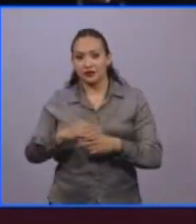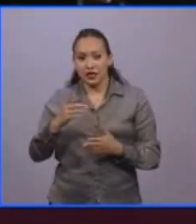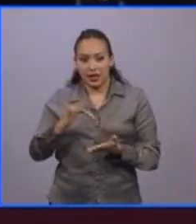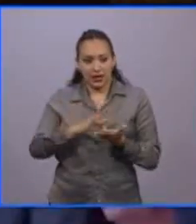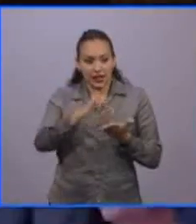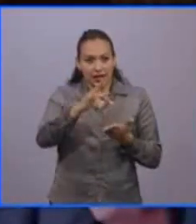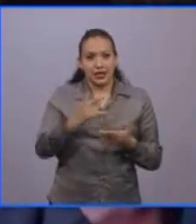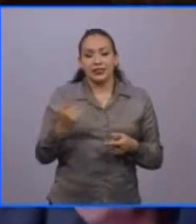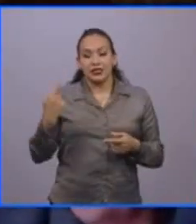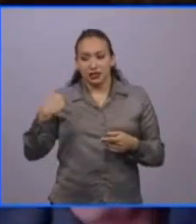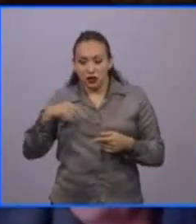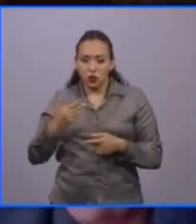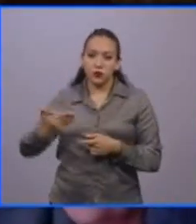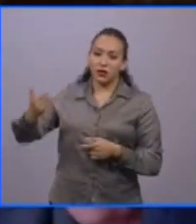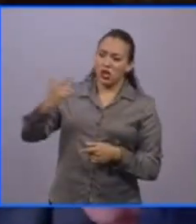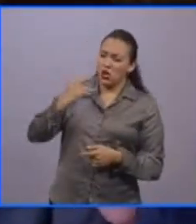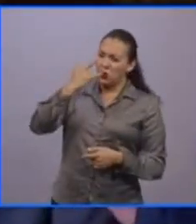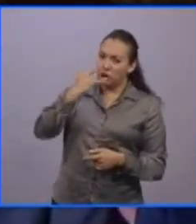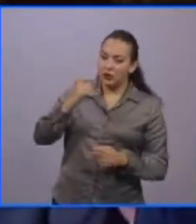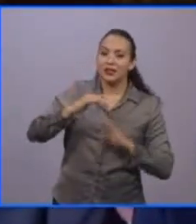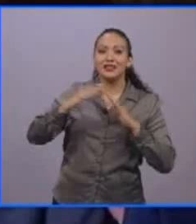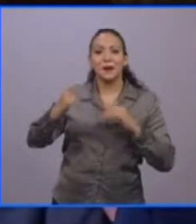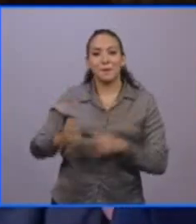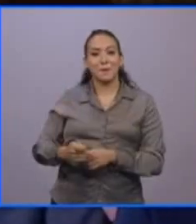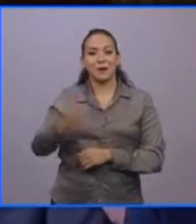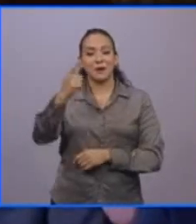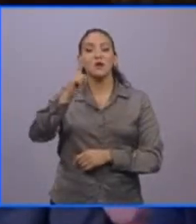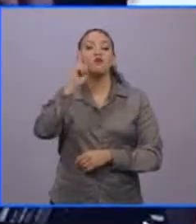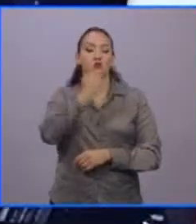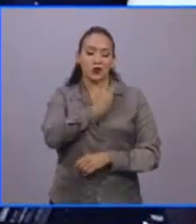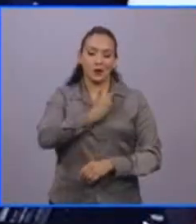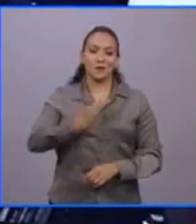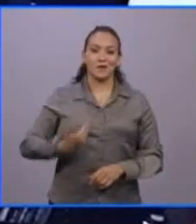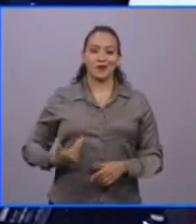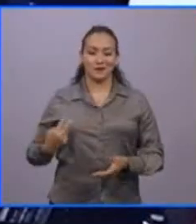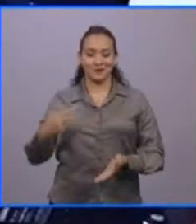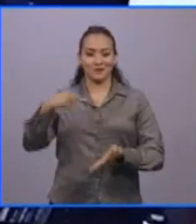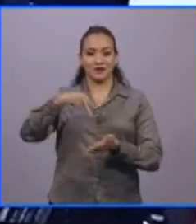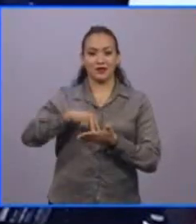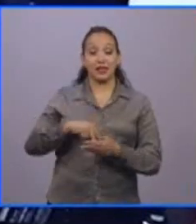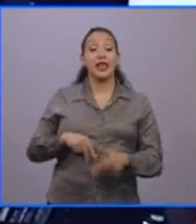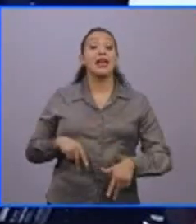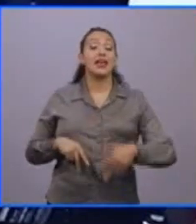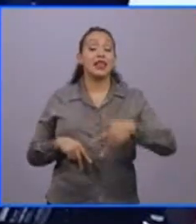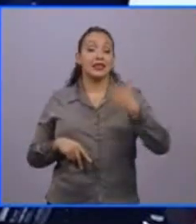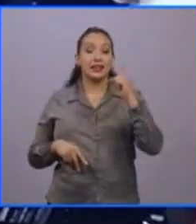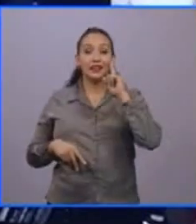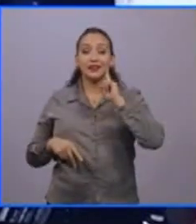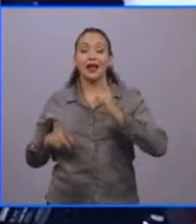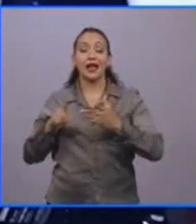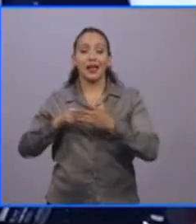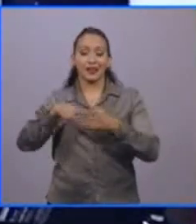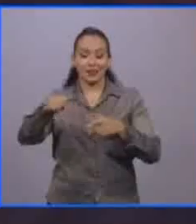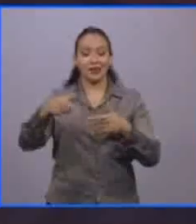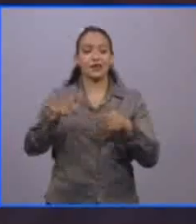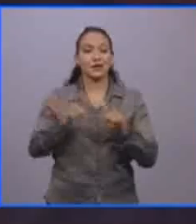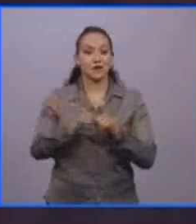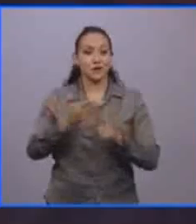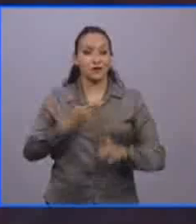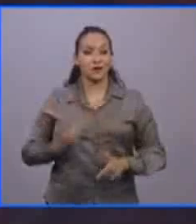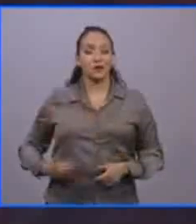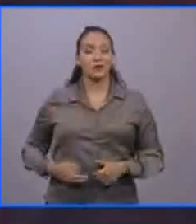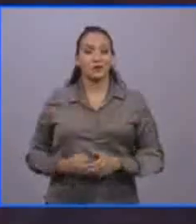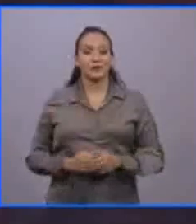a estas luchas se tiene por primera vez en la historia una mujer presidenta y 13 titulares del Ejecutivo local. La